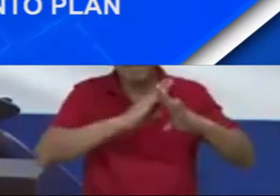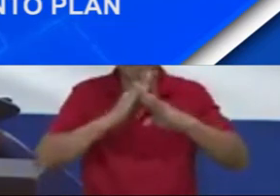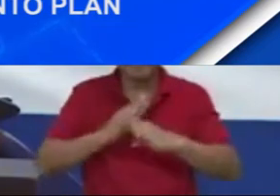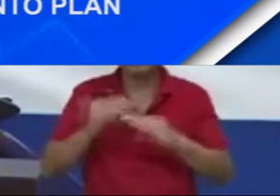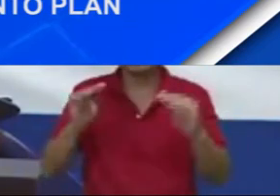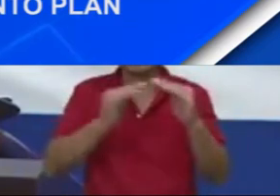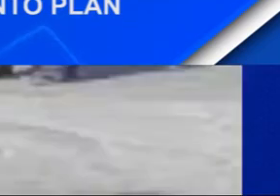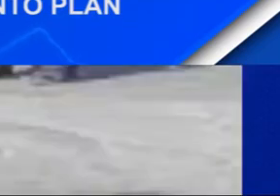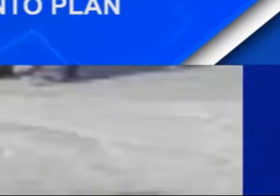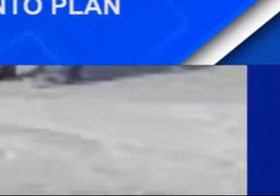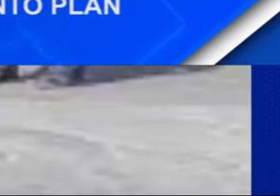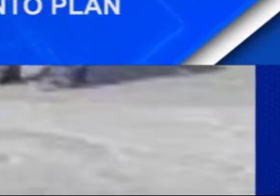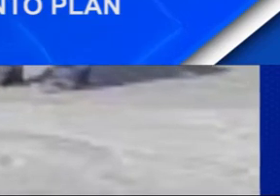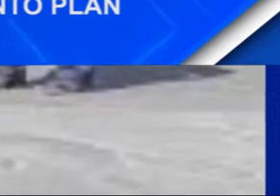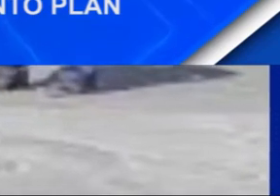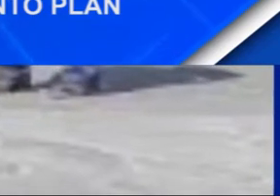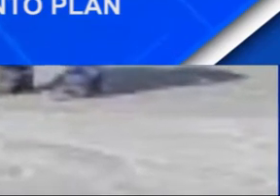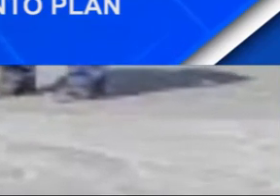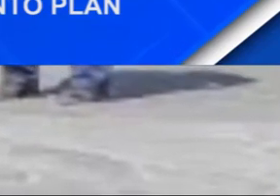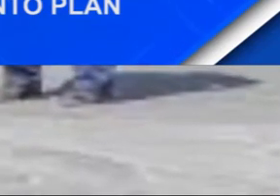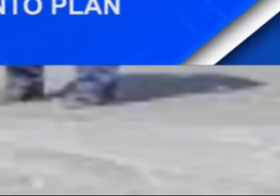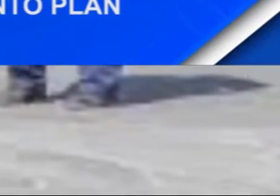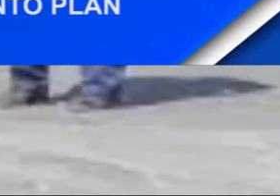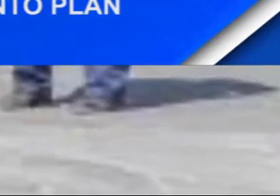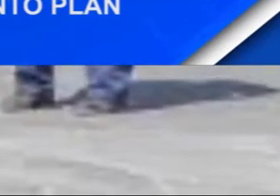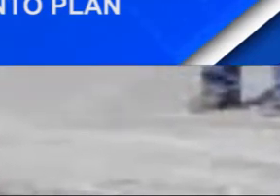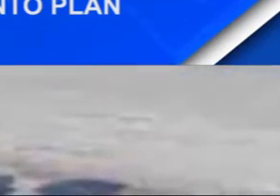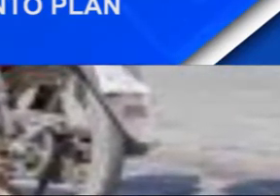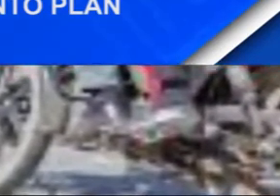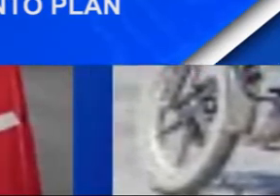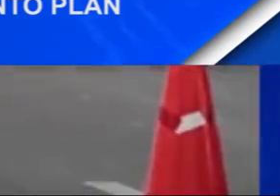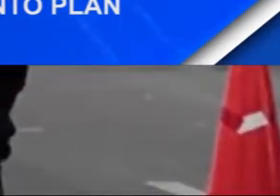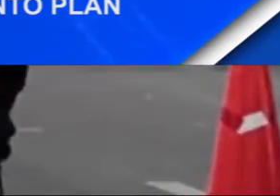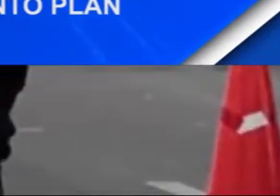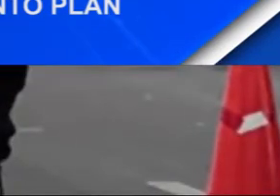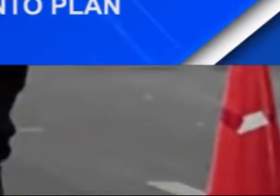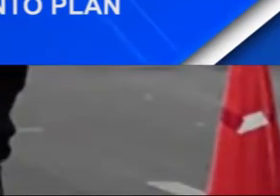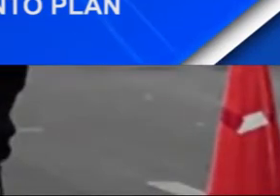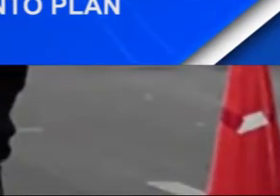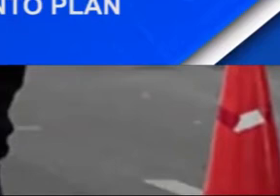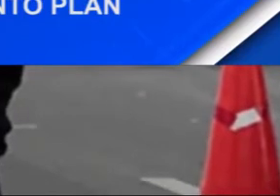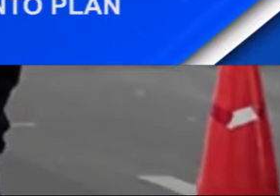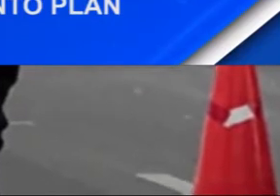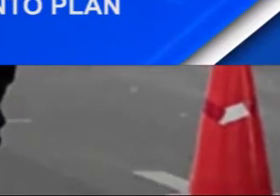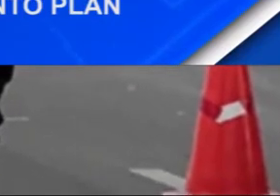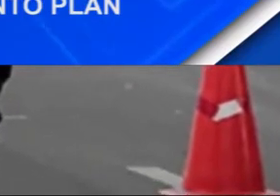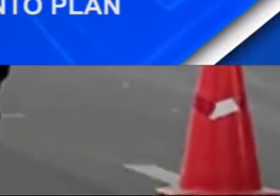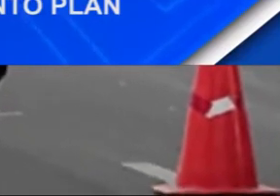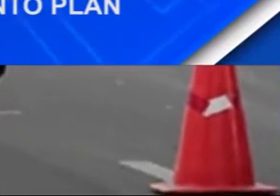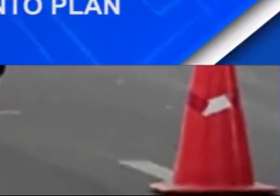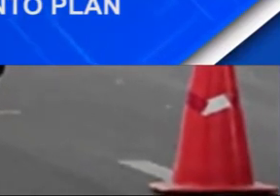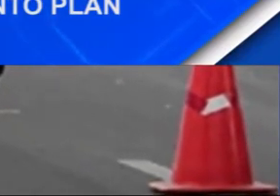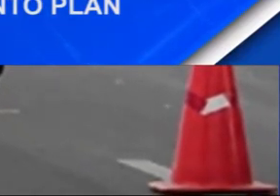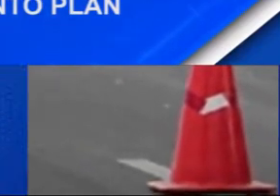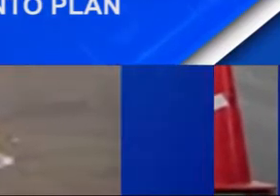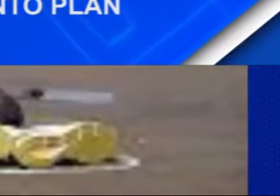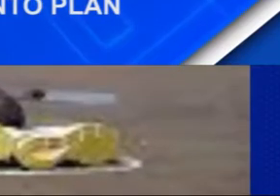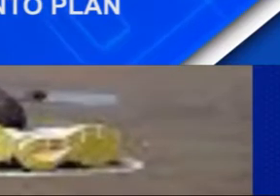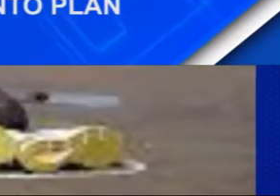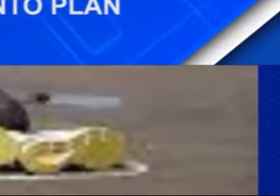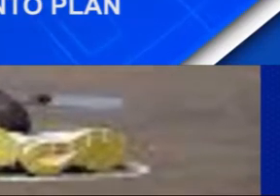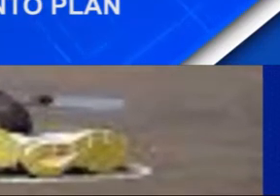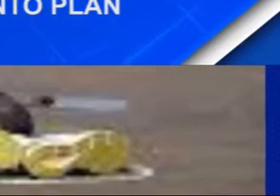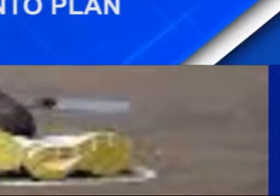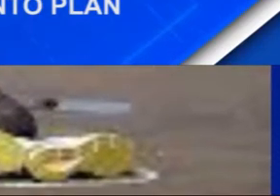presentó a los diputados de la Asamblea Nacional el plan de emergencia vial de la policía. Dijo que desde el